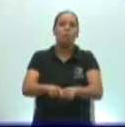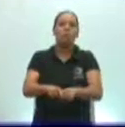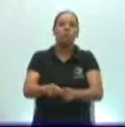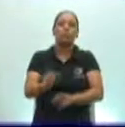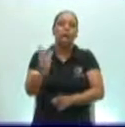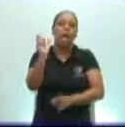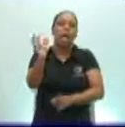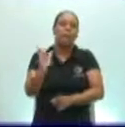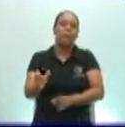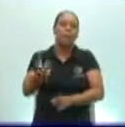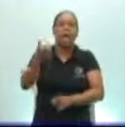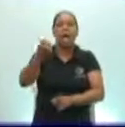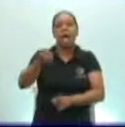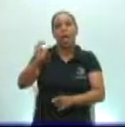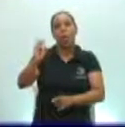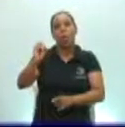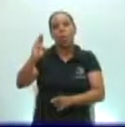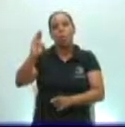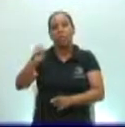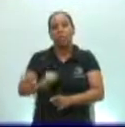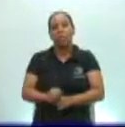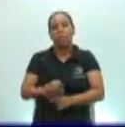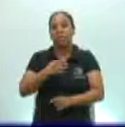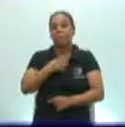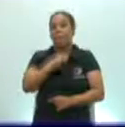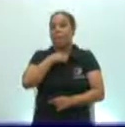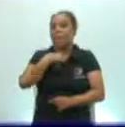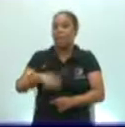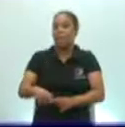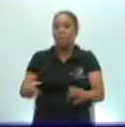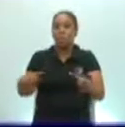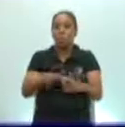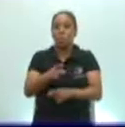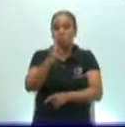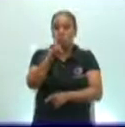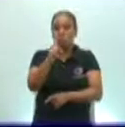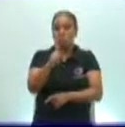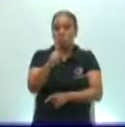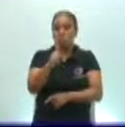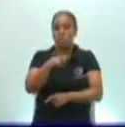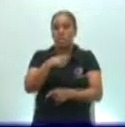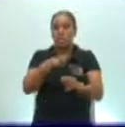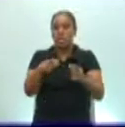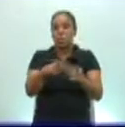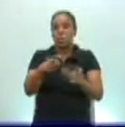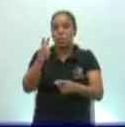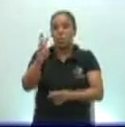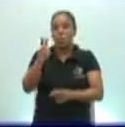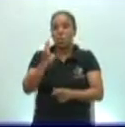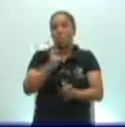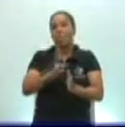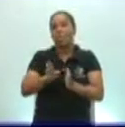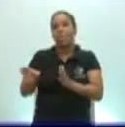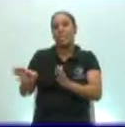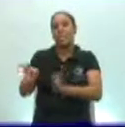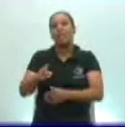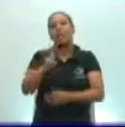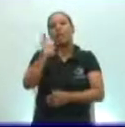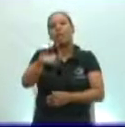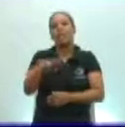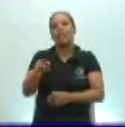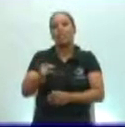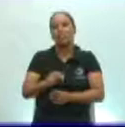B. Aquí tenemos ejemplo del grupo 1 y el grupo 2 de la tabla periódica. Además, insisto